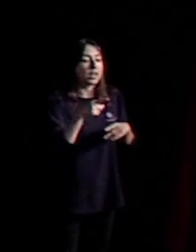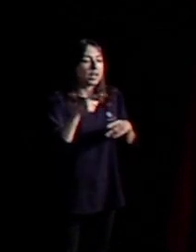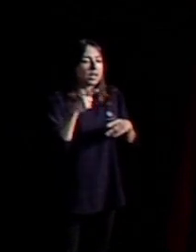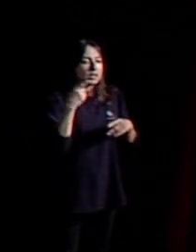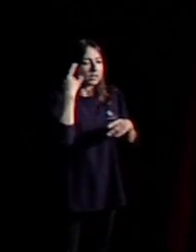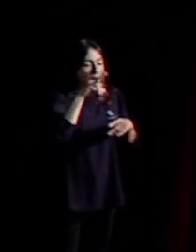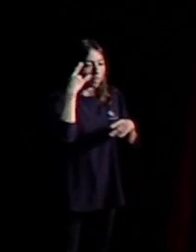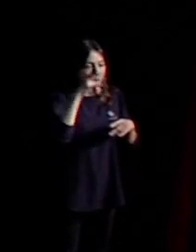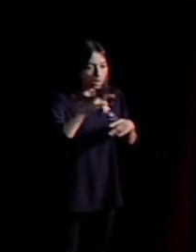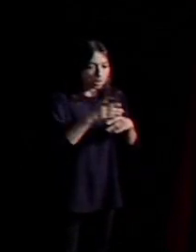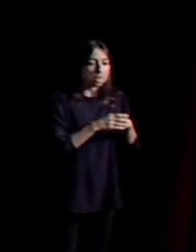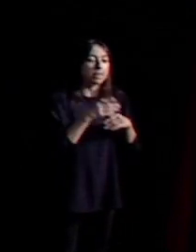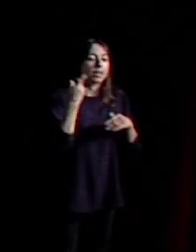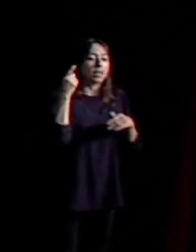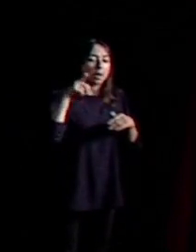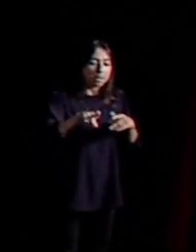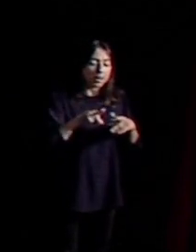realizado distintos cursos